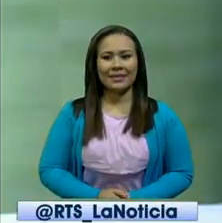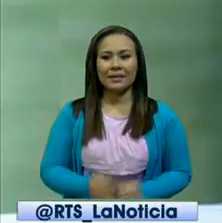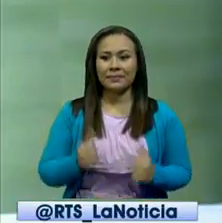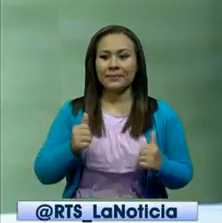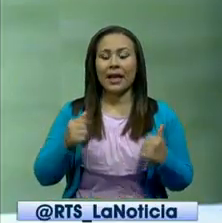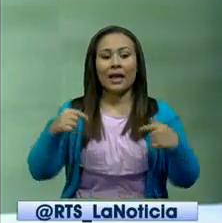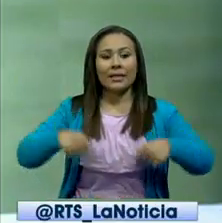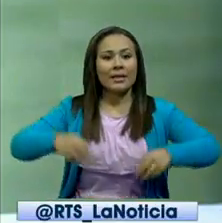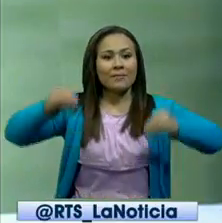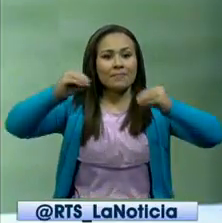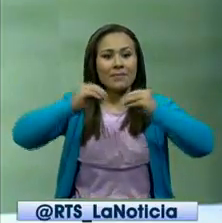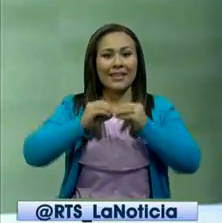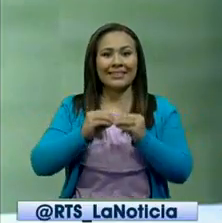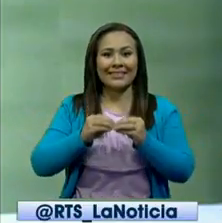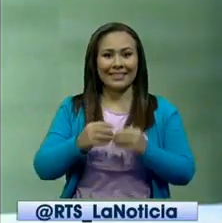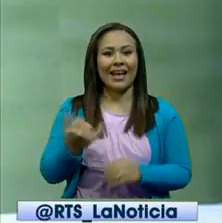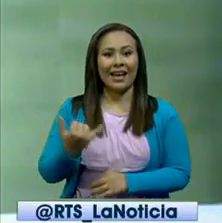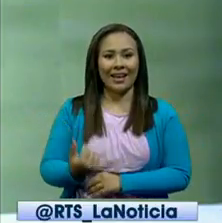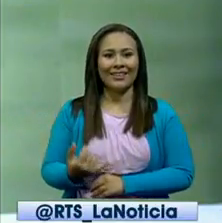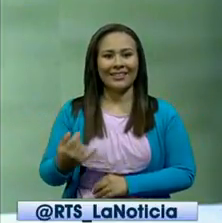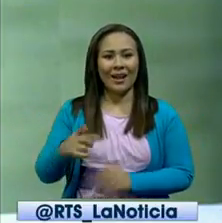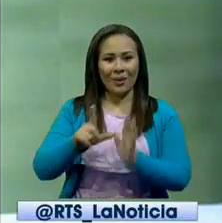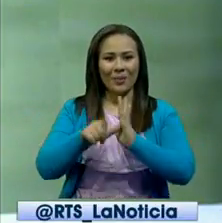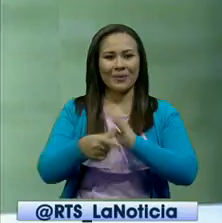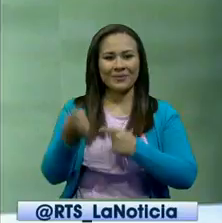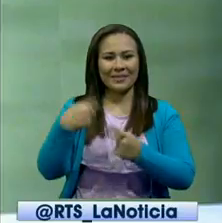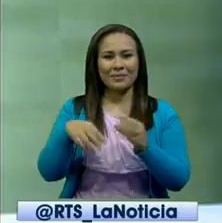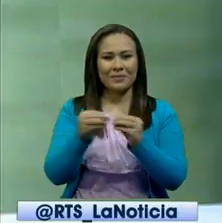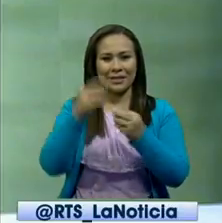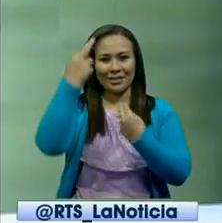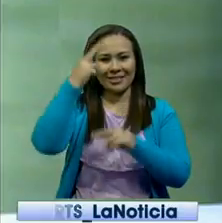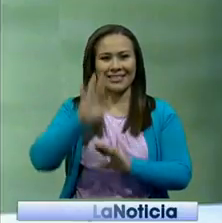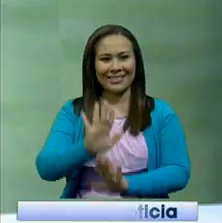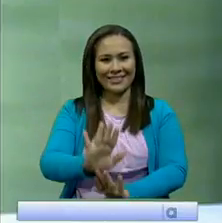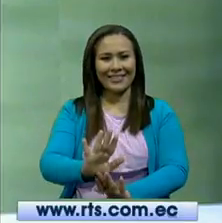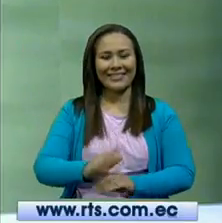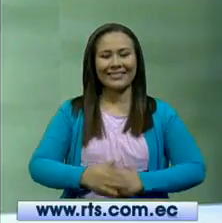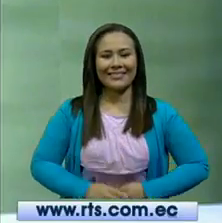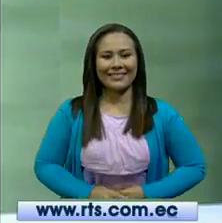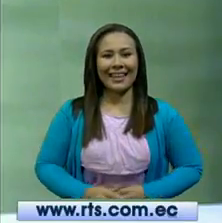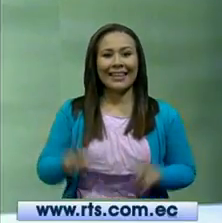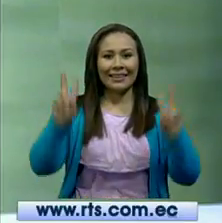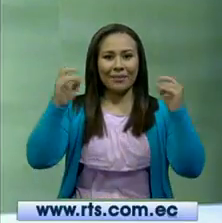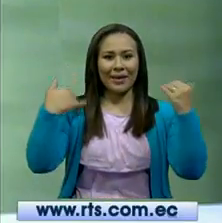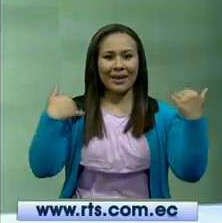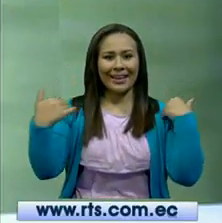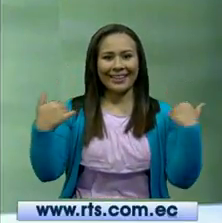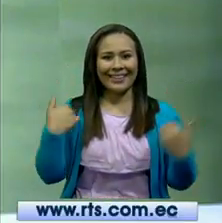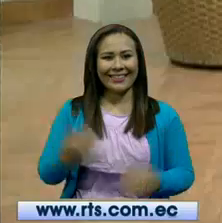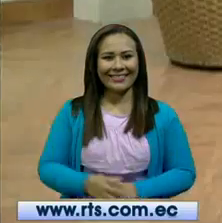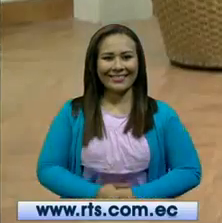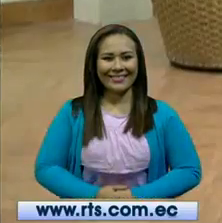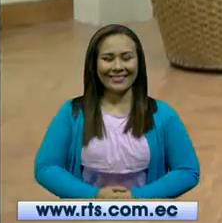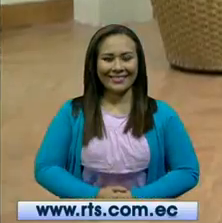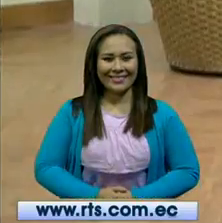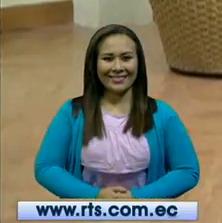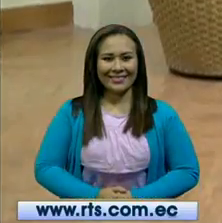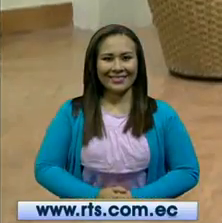aquí tenemos más talento pero nos vamos a una pausa y enseguida regresamos para mostrarles más del teatro esto es ecuador multicolor